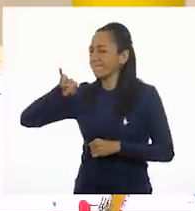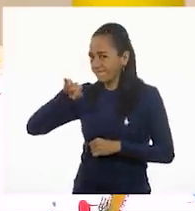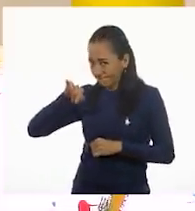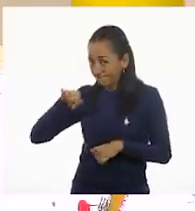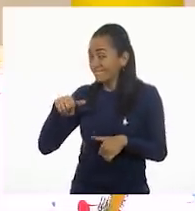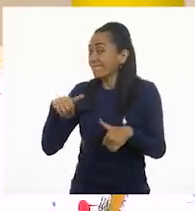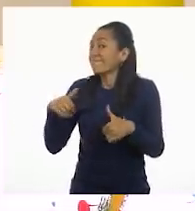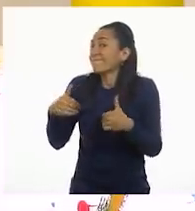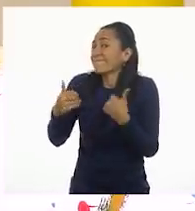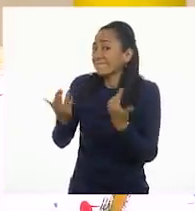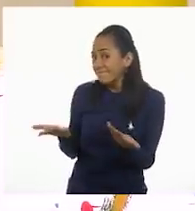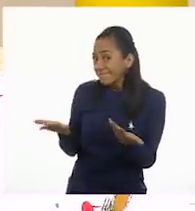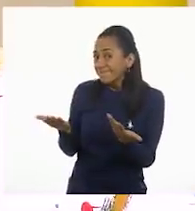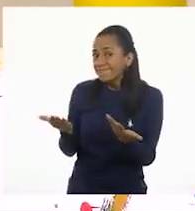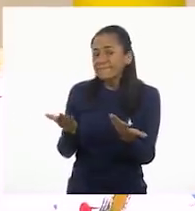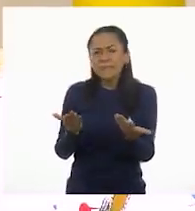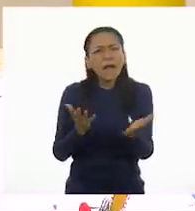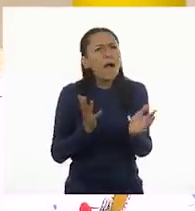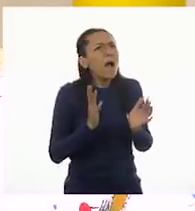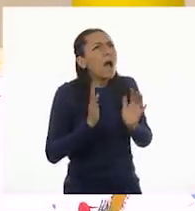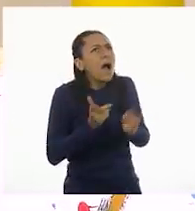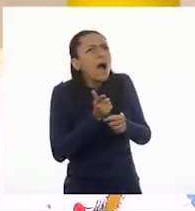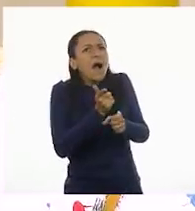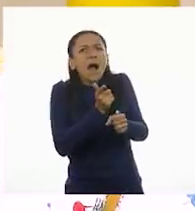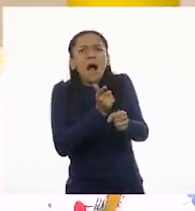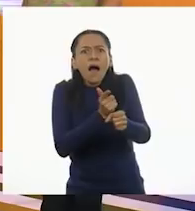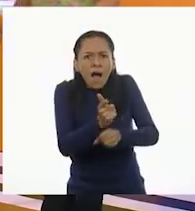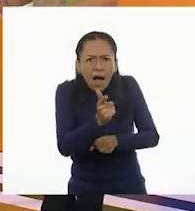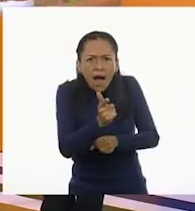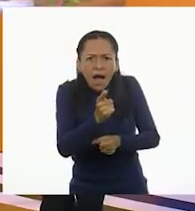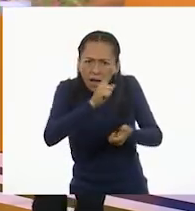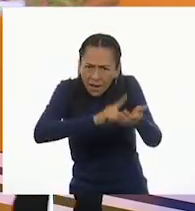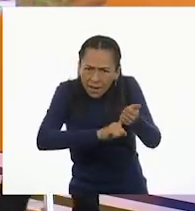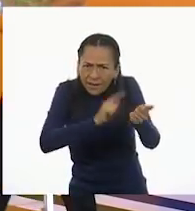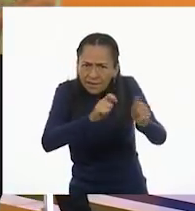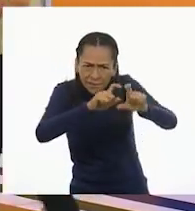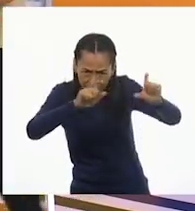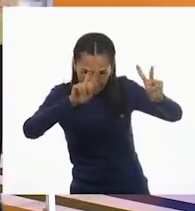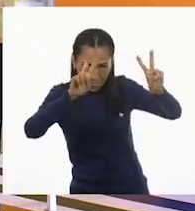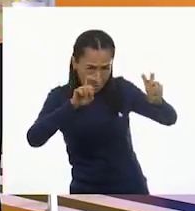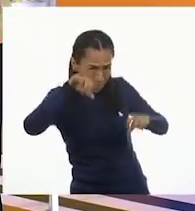¡Ay! Aquí viene el título de nuestra clase, maestra. ¡Así es!